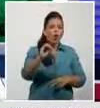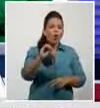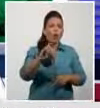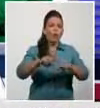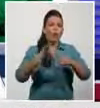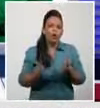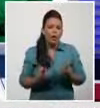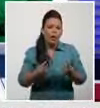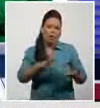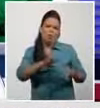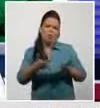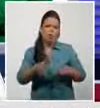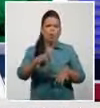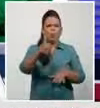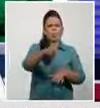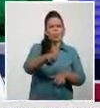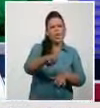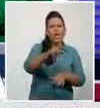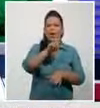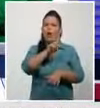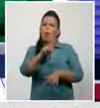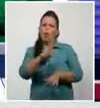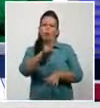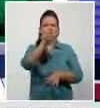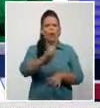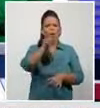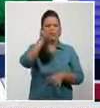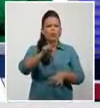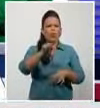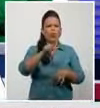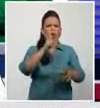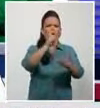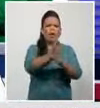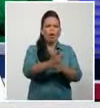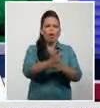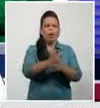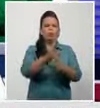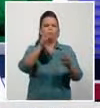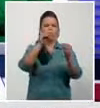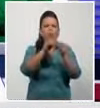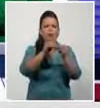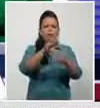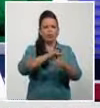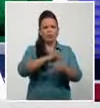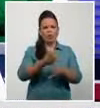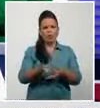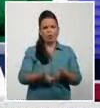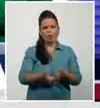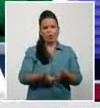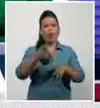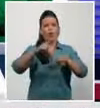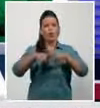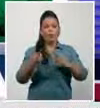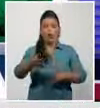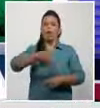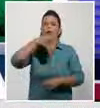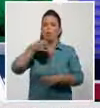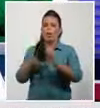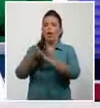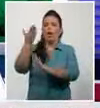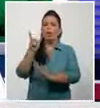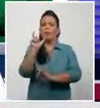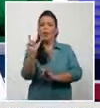casos confirmados, que es un aspecto que se tiene en cuenta para declarar un evento. Son focos, es lo que